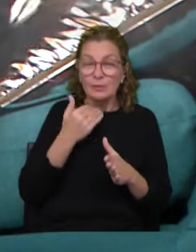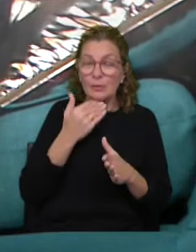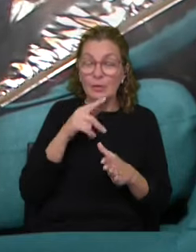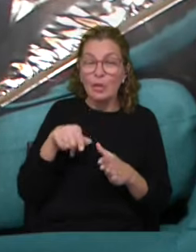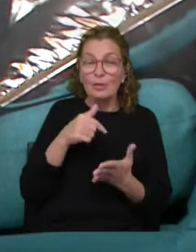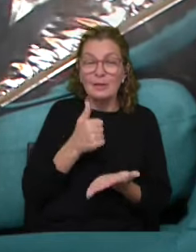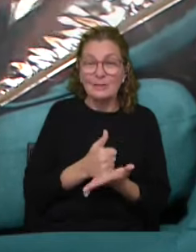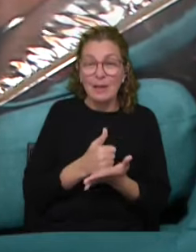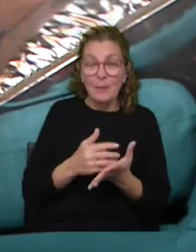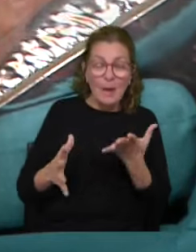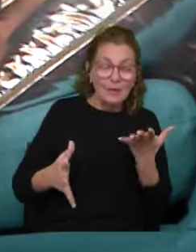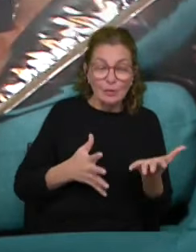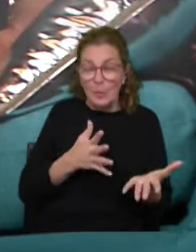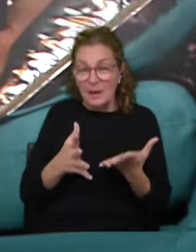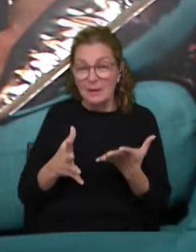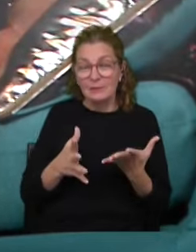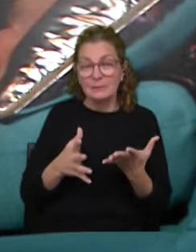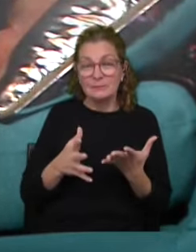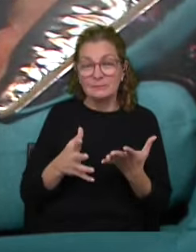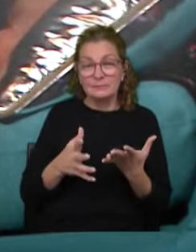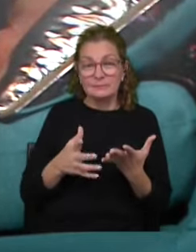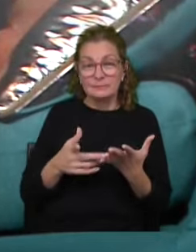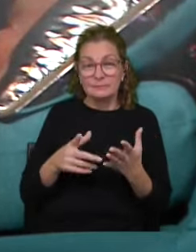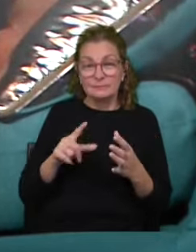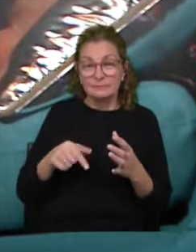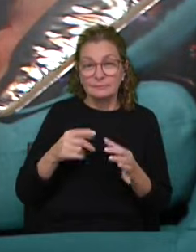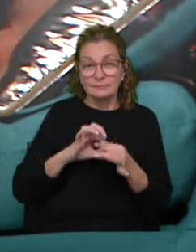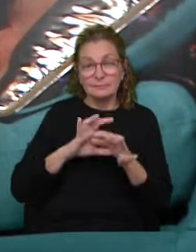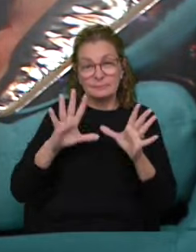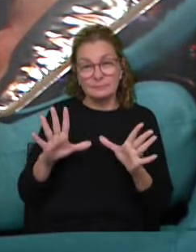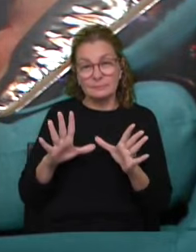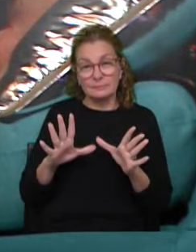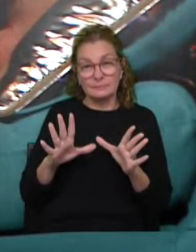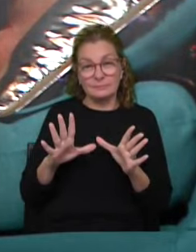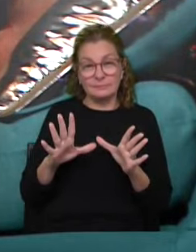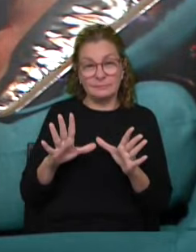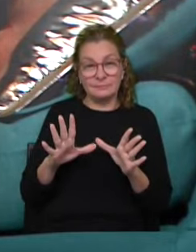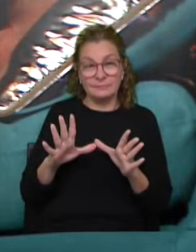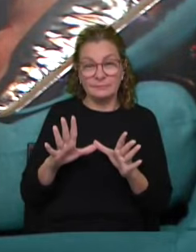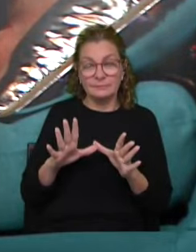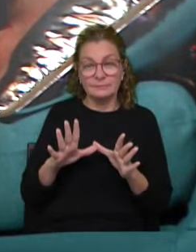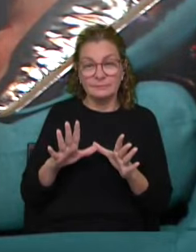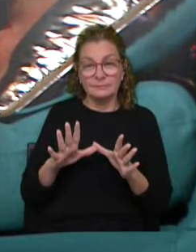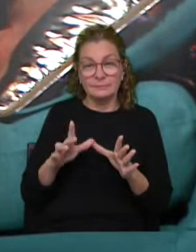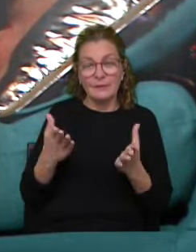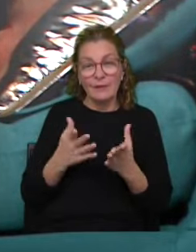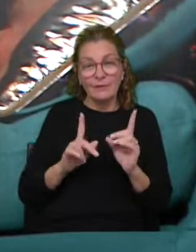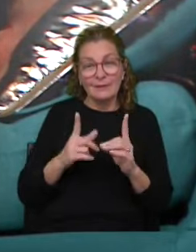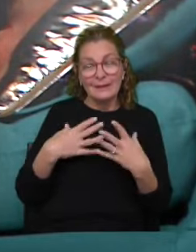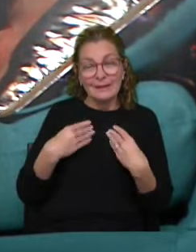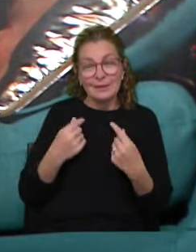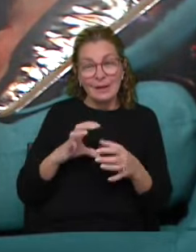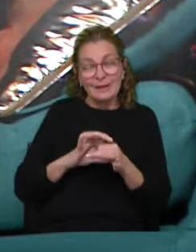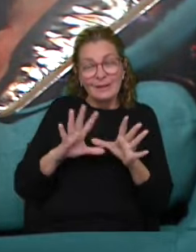estabas parado, más o menos, te da otra libertad. Claro. Y a veces siento que esa